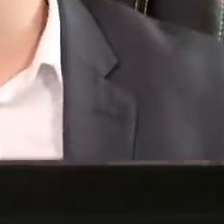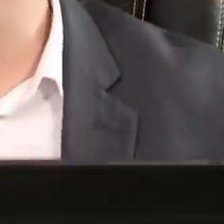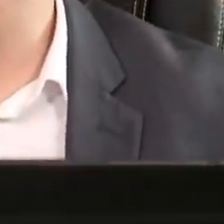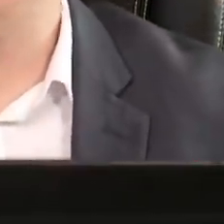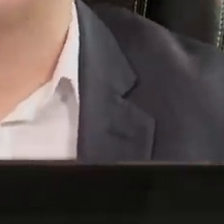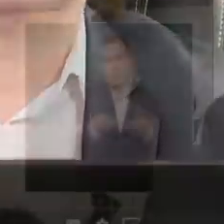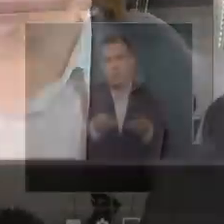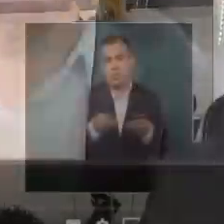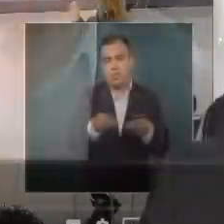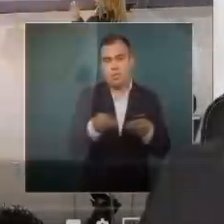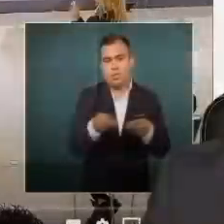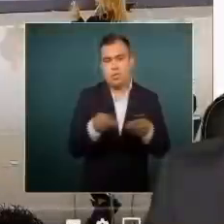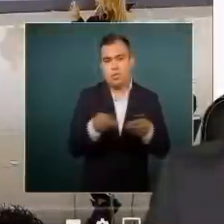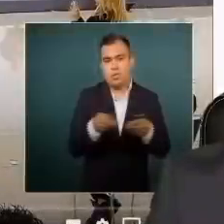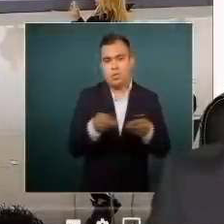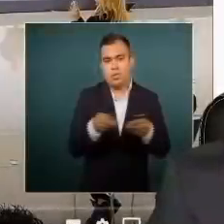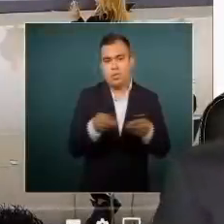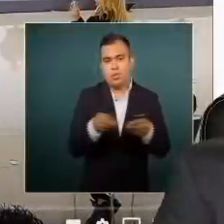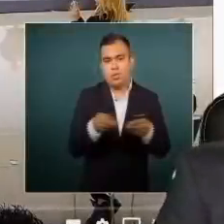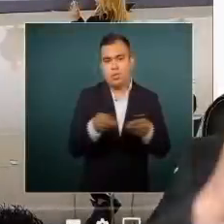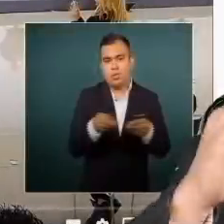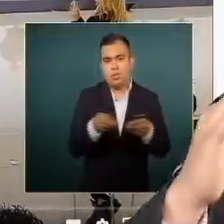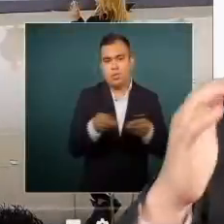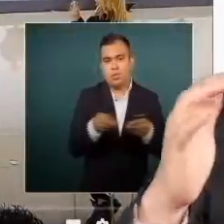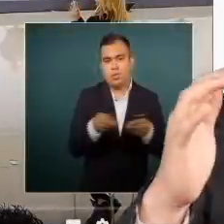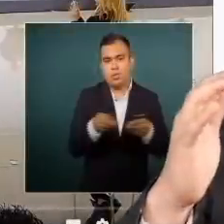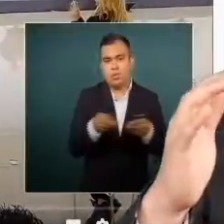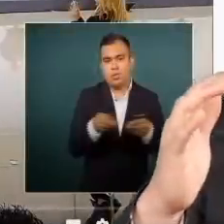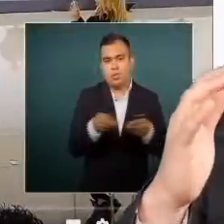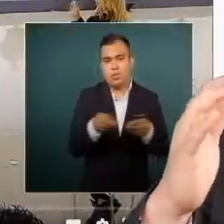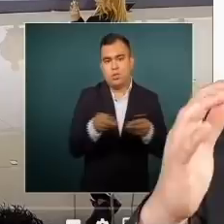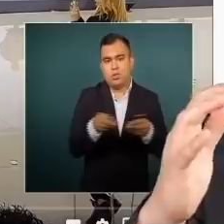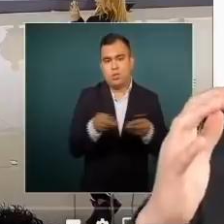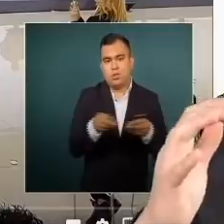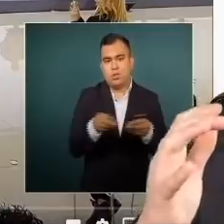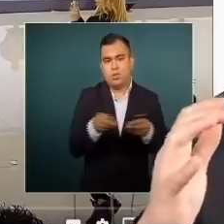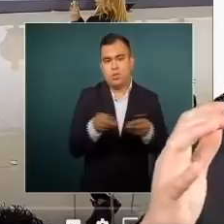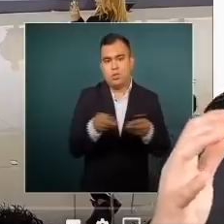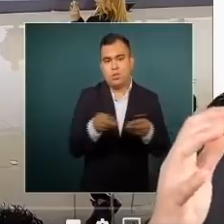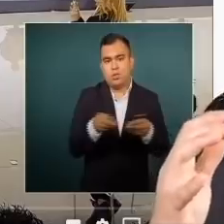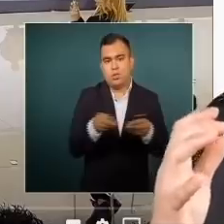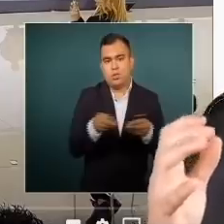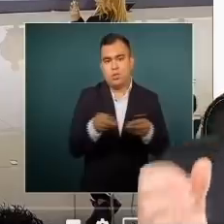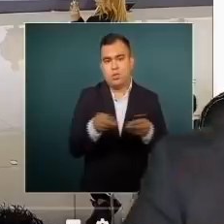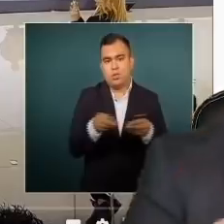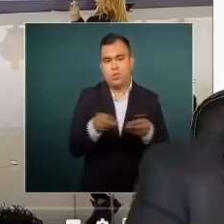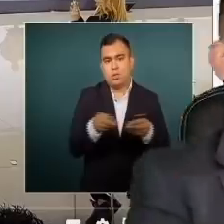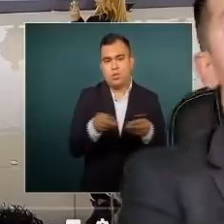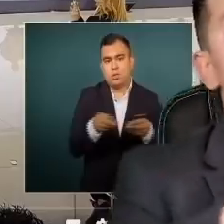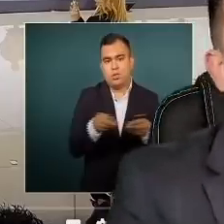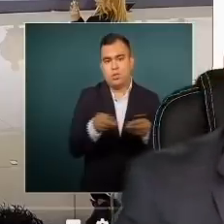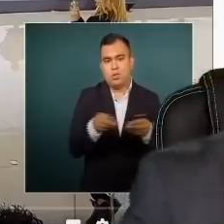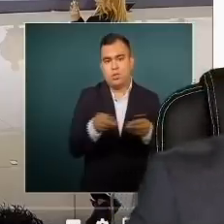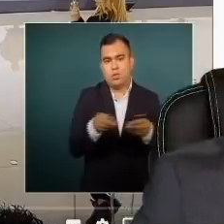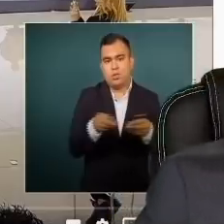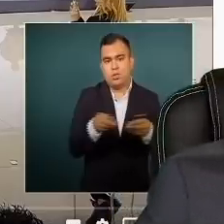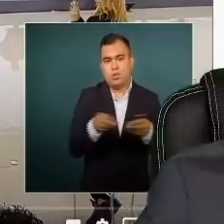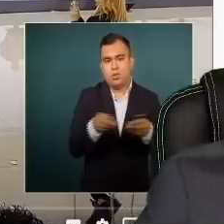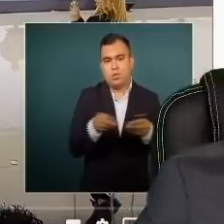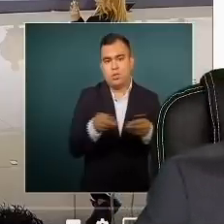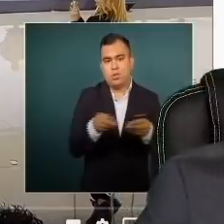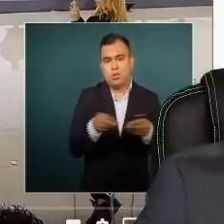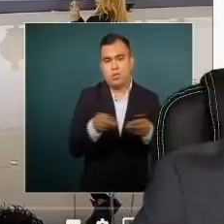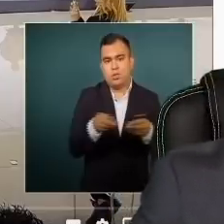tenías tu fondear citó pero si hiciste un señalamiento público las pruebas tenían que haber sido públicas no nada más a andar te